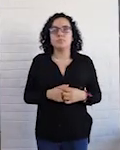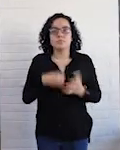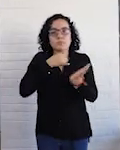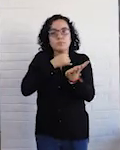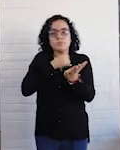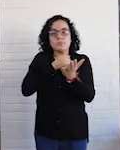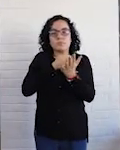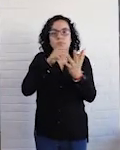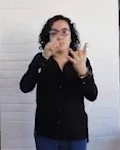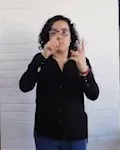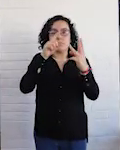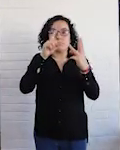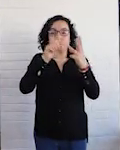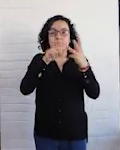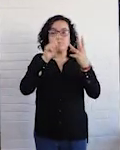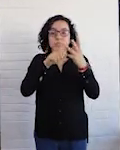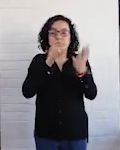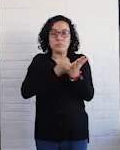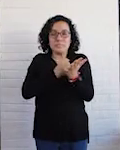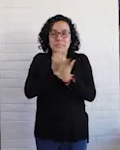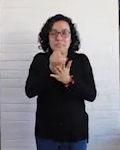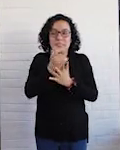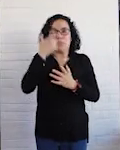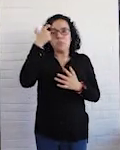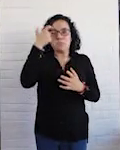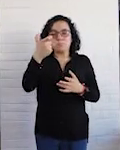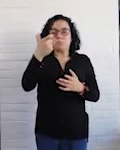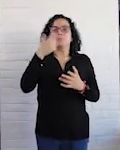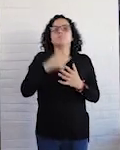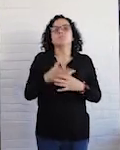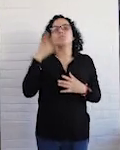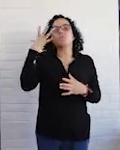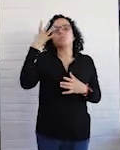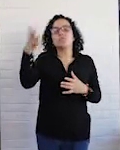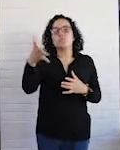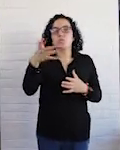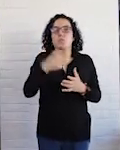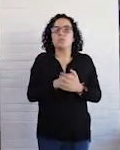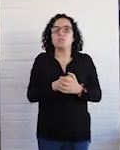decisiones de presupuestos, de medios, de agencias